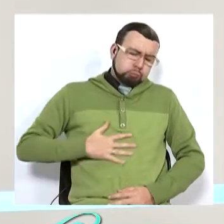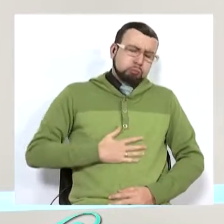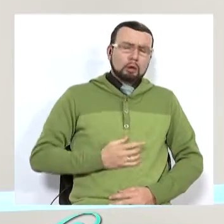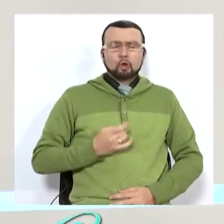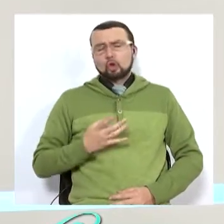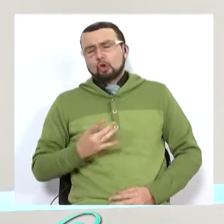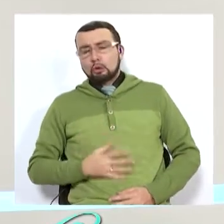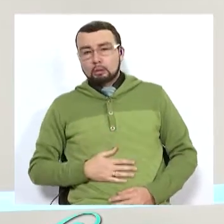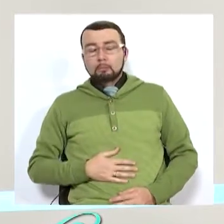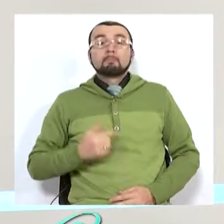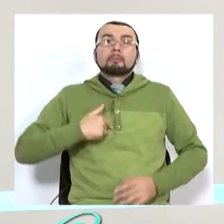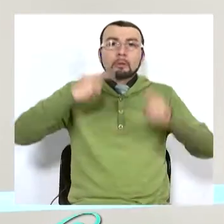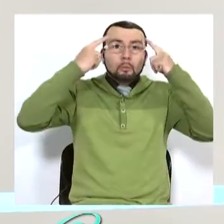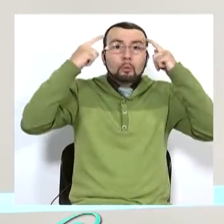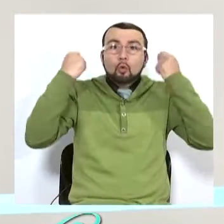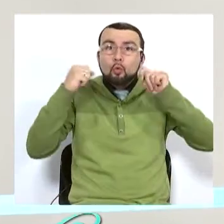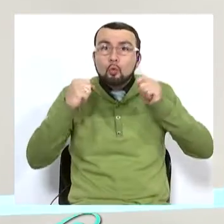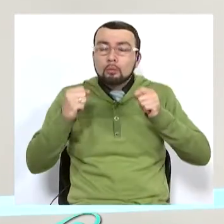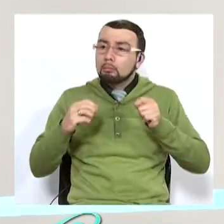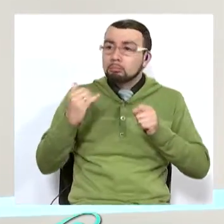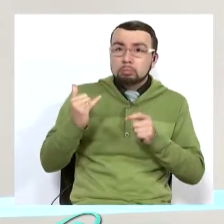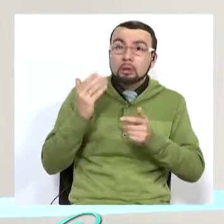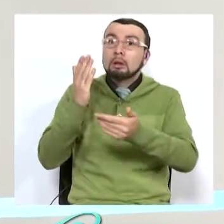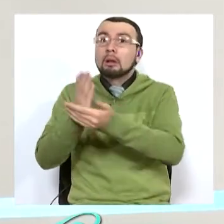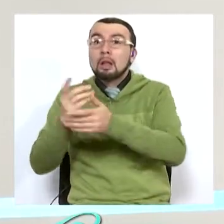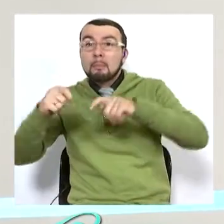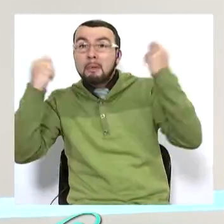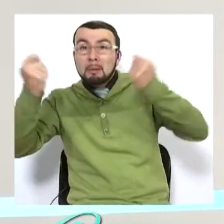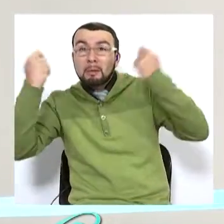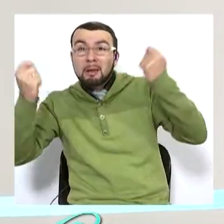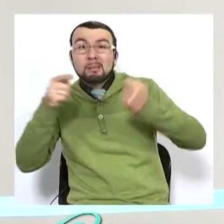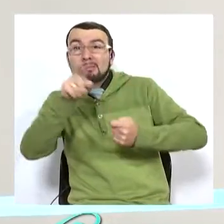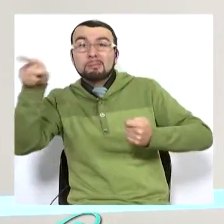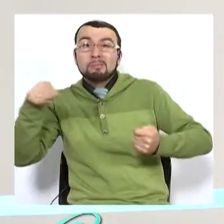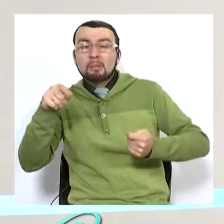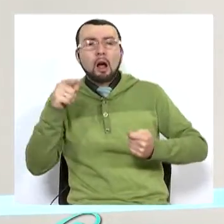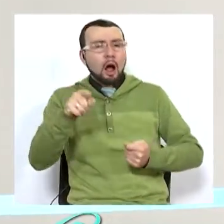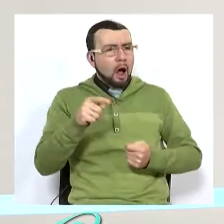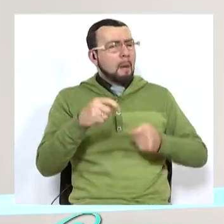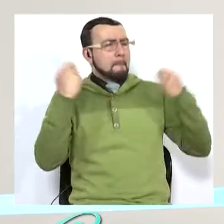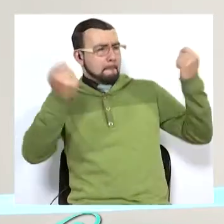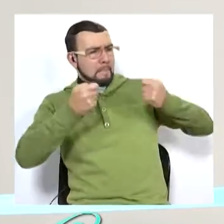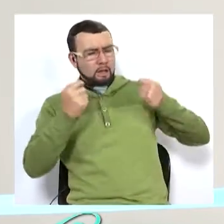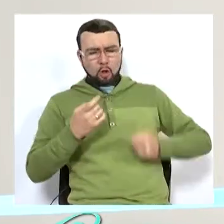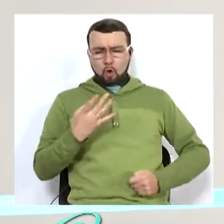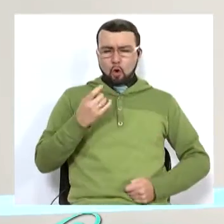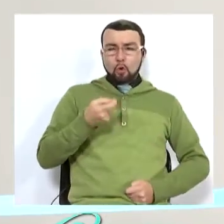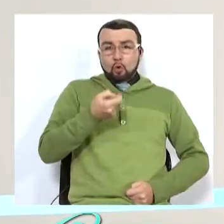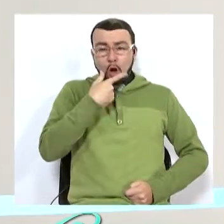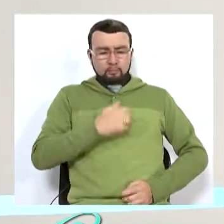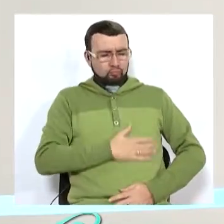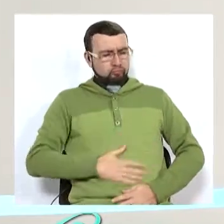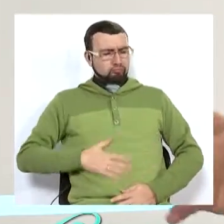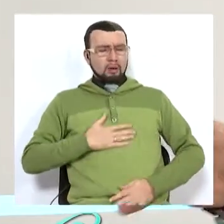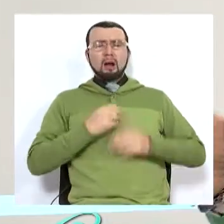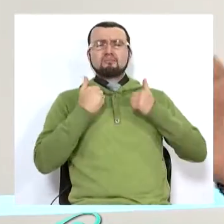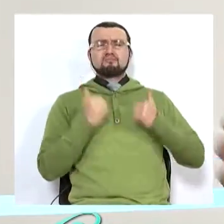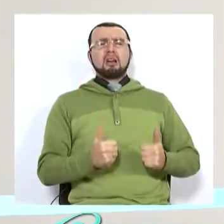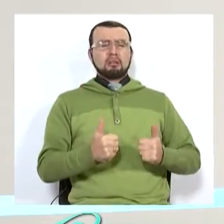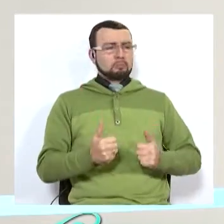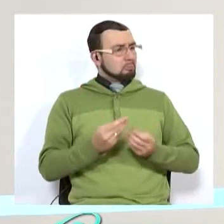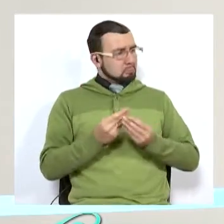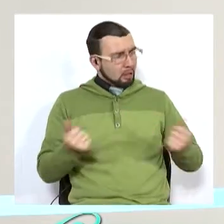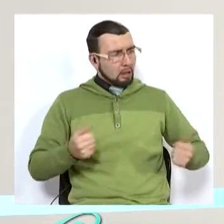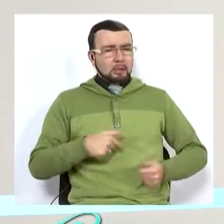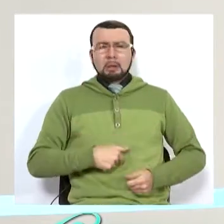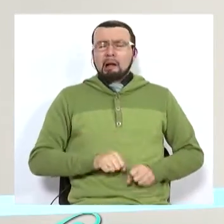están promocionando medicamentos para el dolor del abdomen. Y entonces, tal medicamento sirve para el